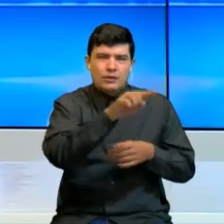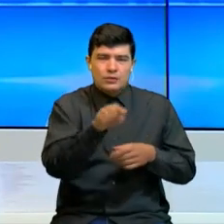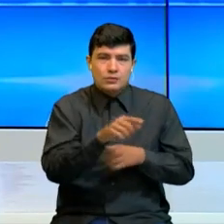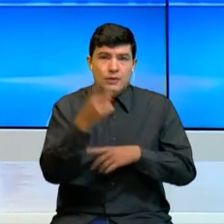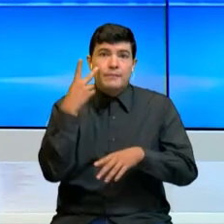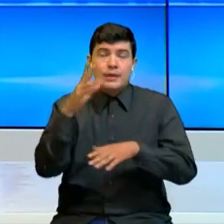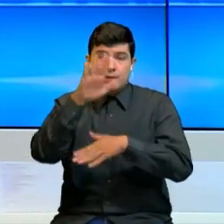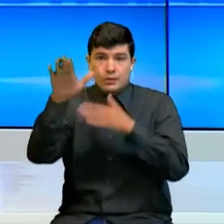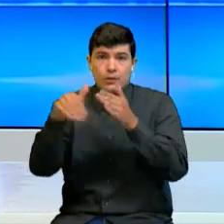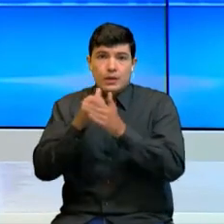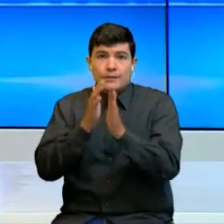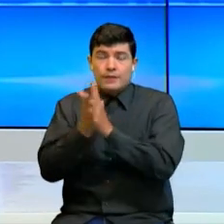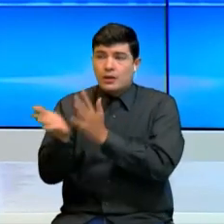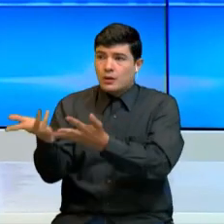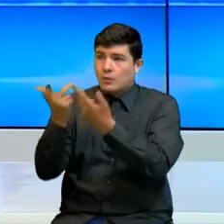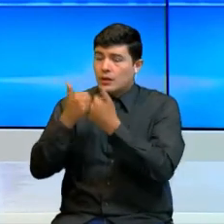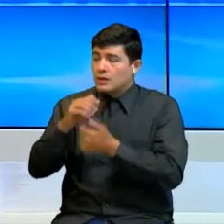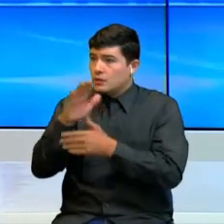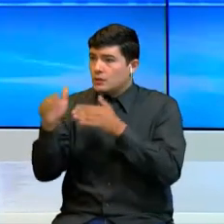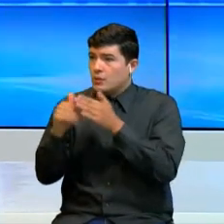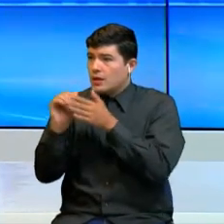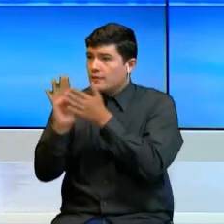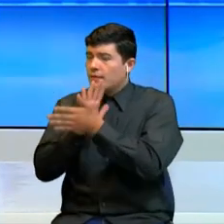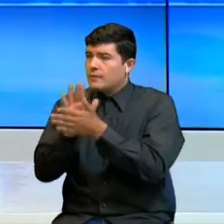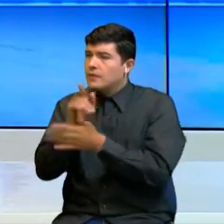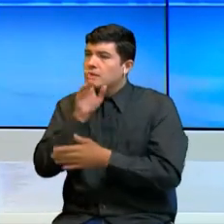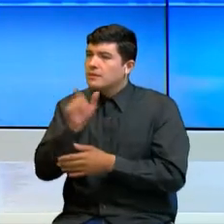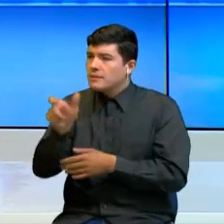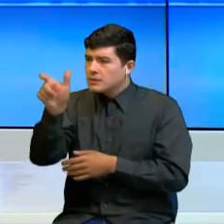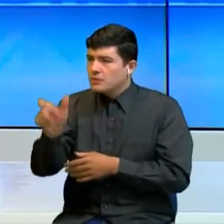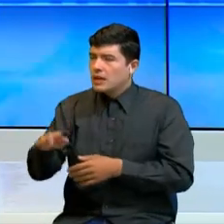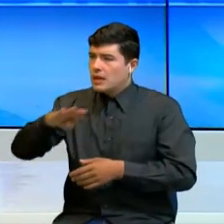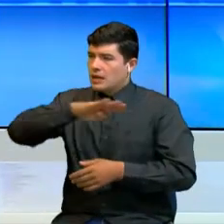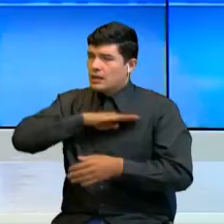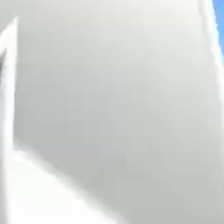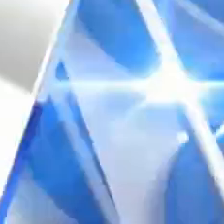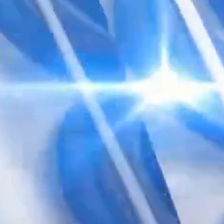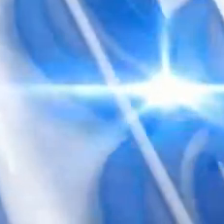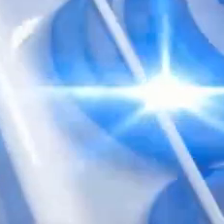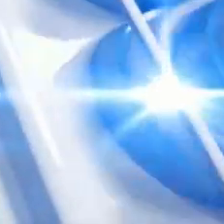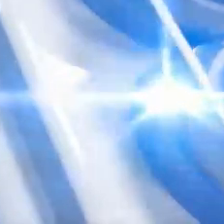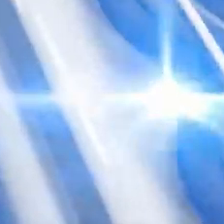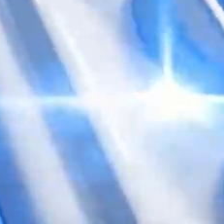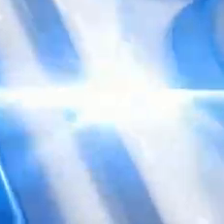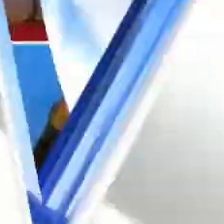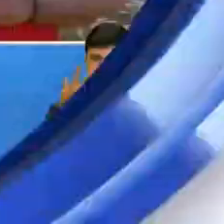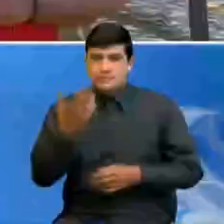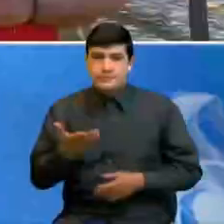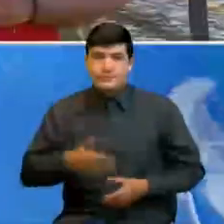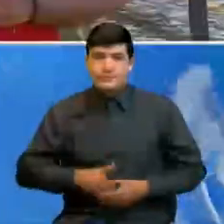saludamos. Buenas tardes. Cuéntenos detalles sobre esta elección en el municipio de Los Patios. Adelante.